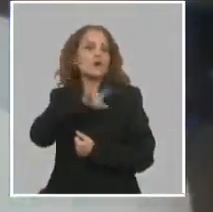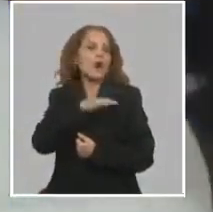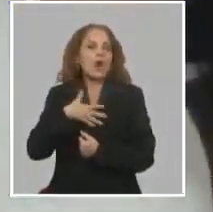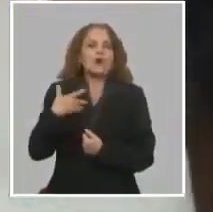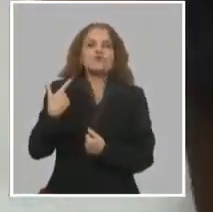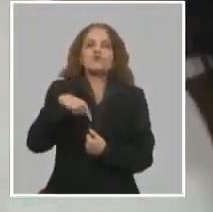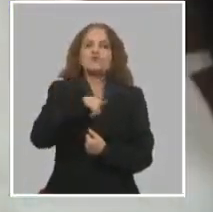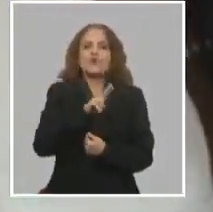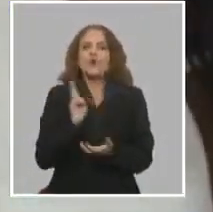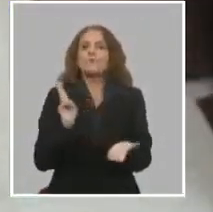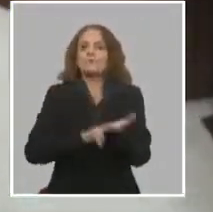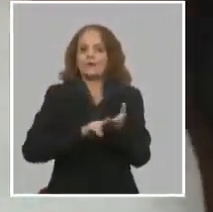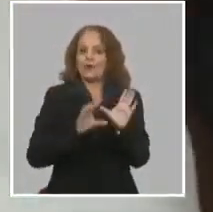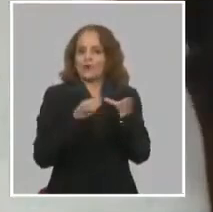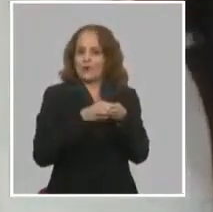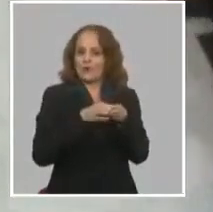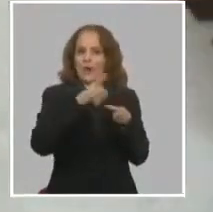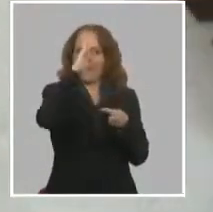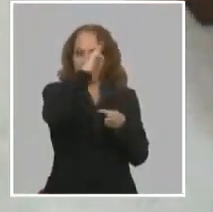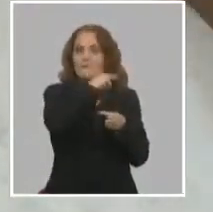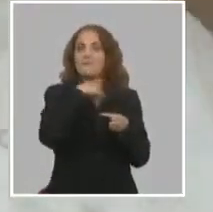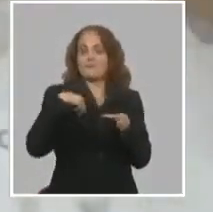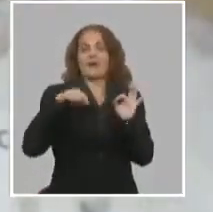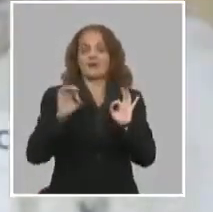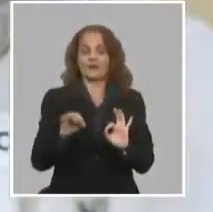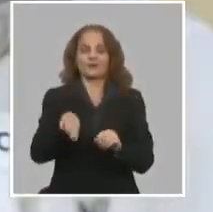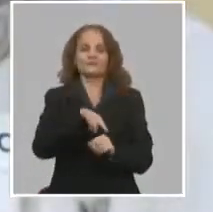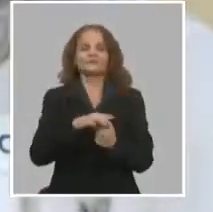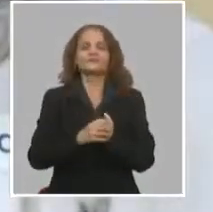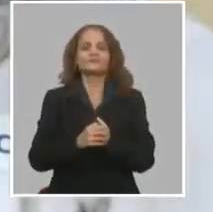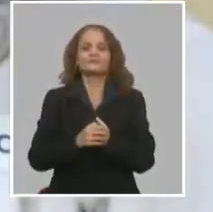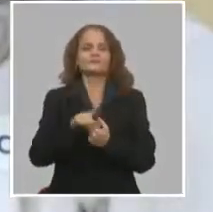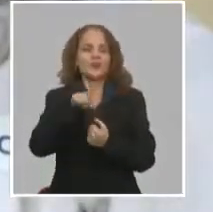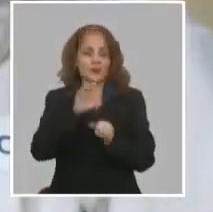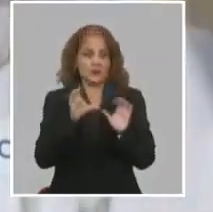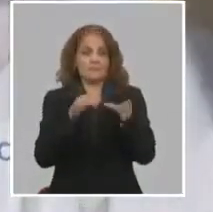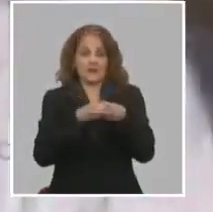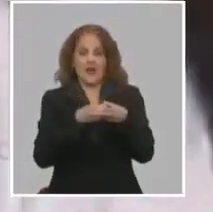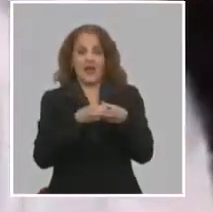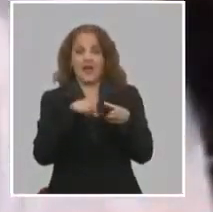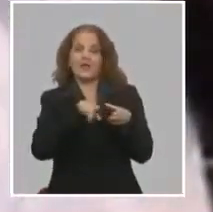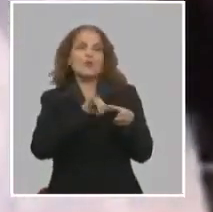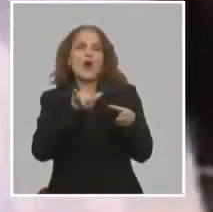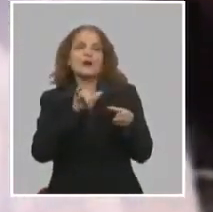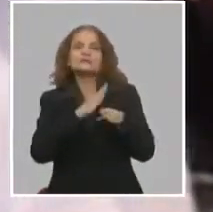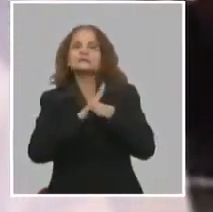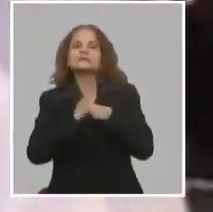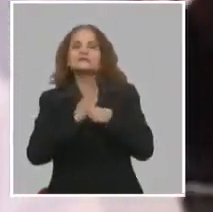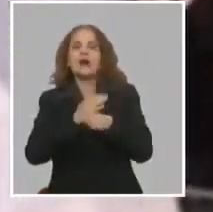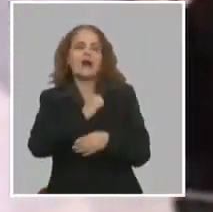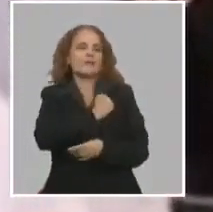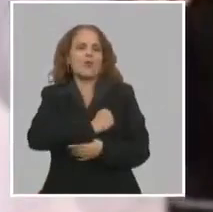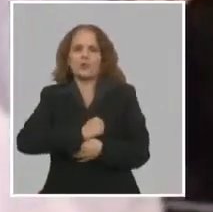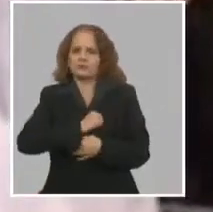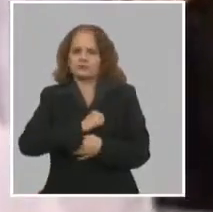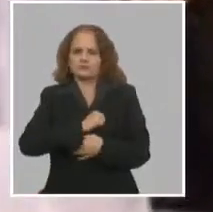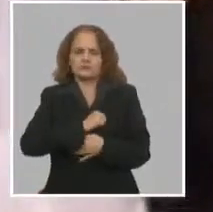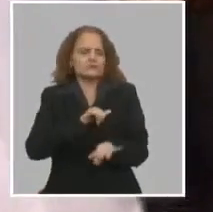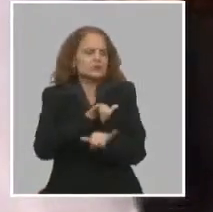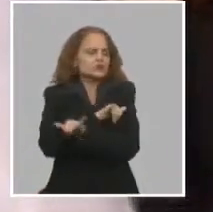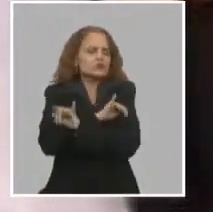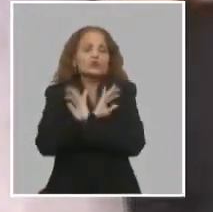de pertenecer a la Brigada Médica Cubana Henry Reef. La Brigada Henry Reef es amor. Me atrevo a decir que para todos los trabajadores de la